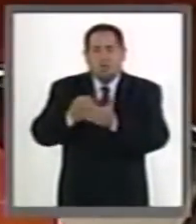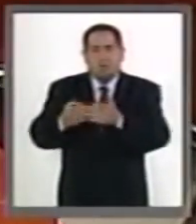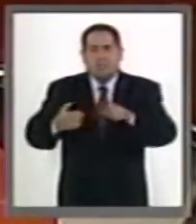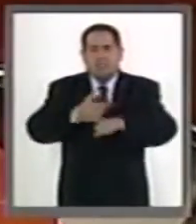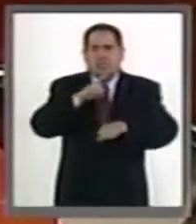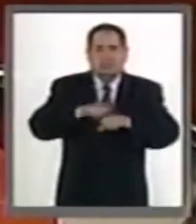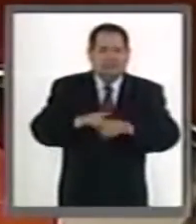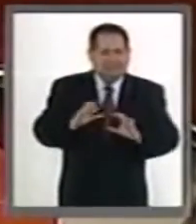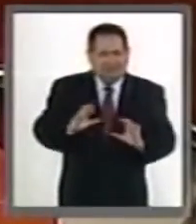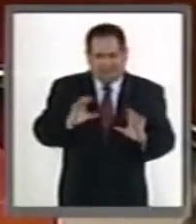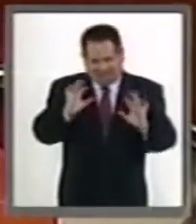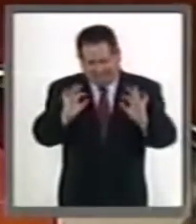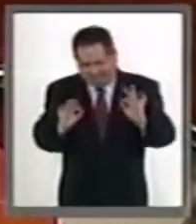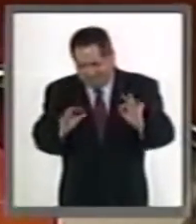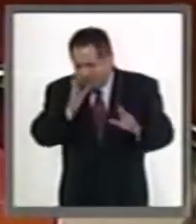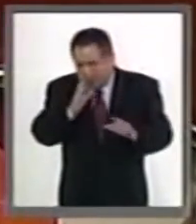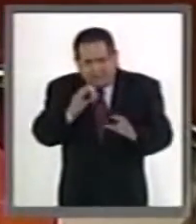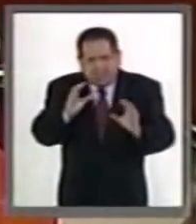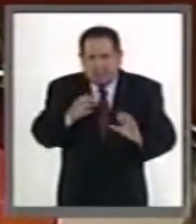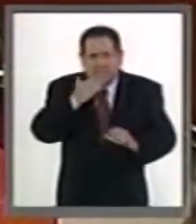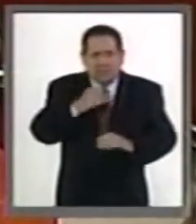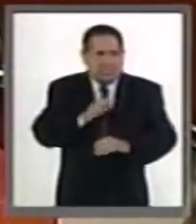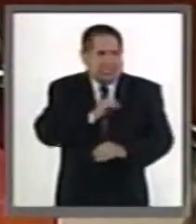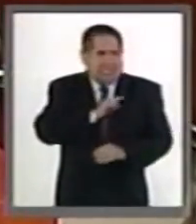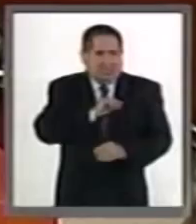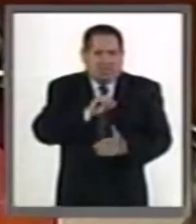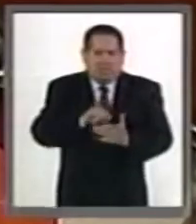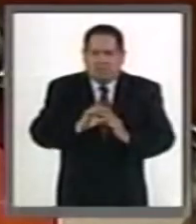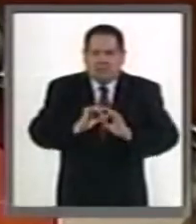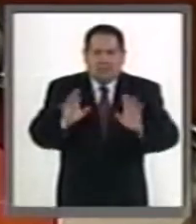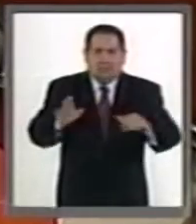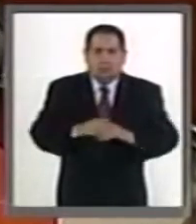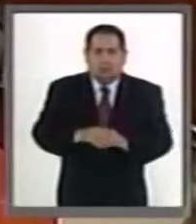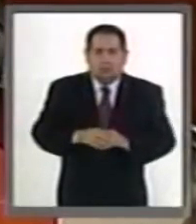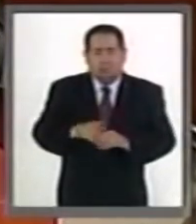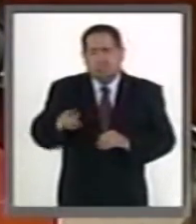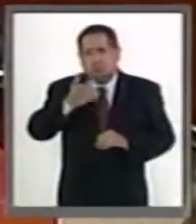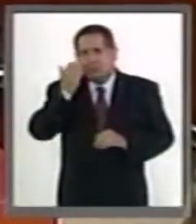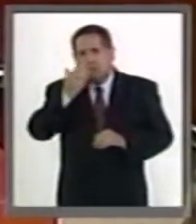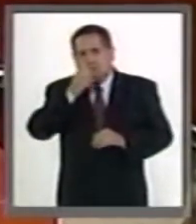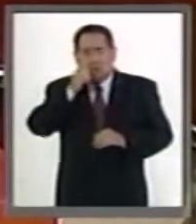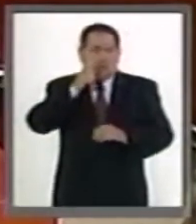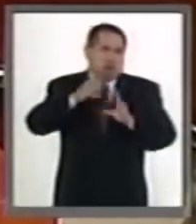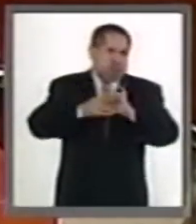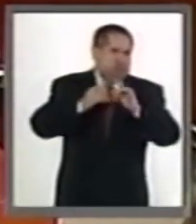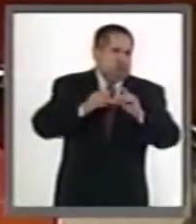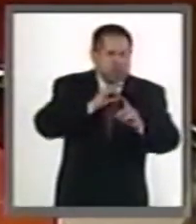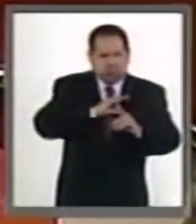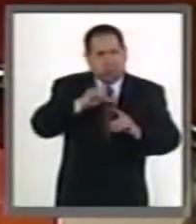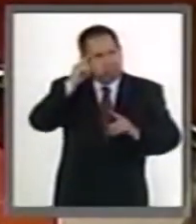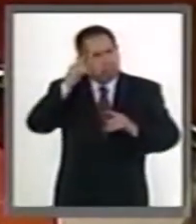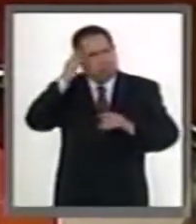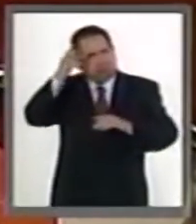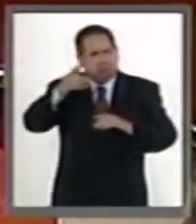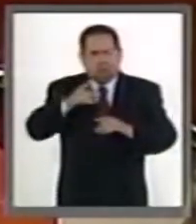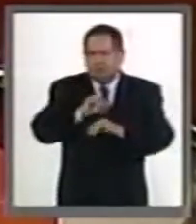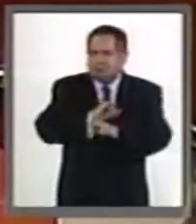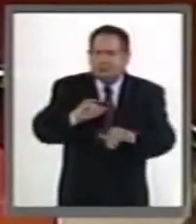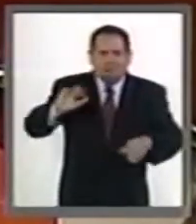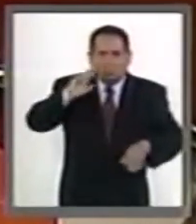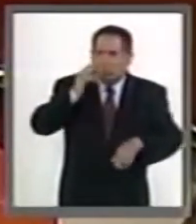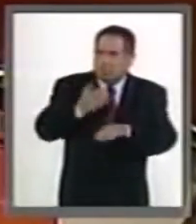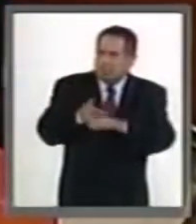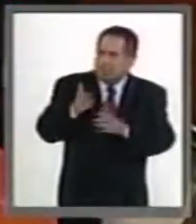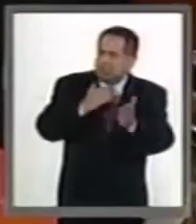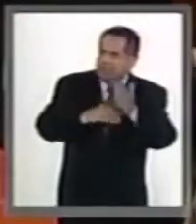con alfileres, en donde se ha vuelto una costumbre aspectos como la sobreestimación sistemática e irresponsable del